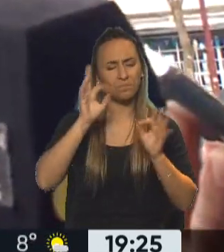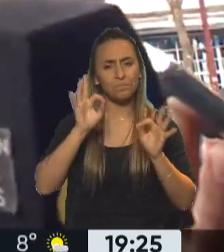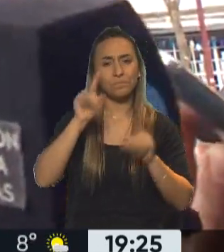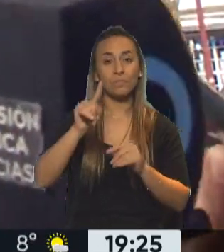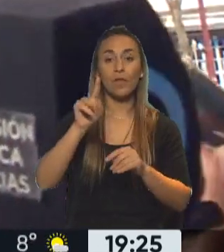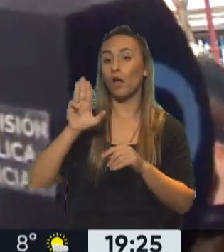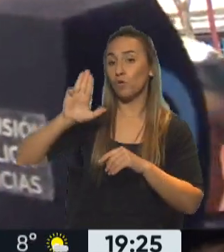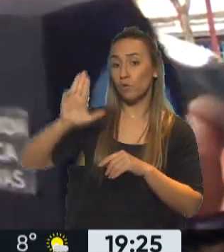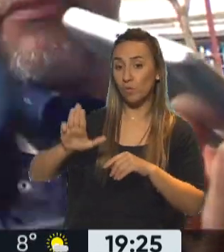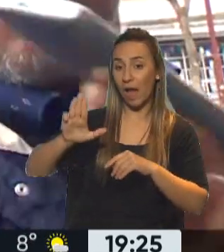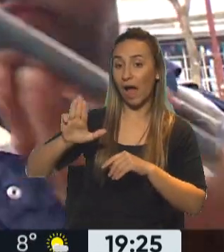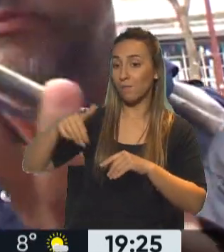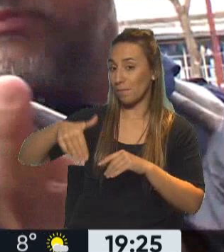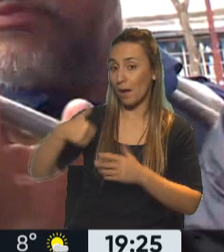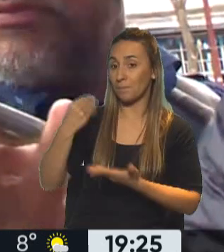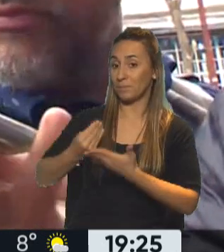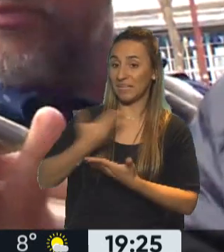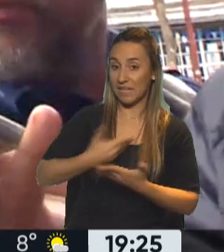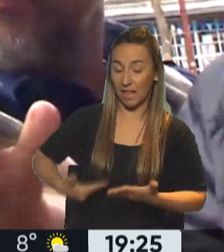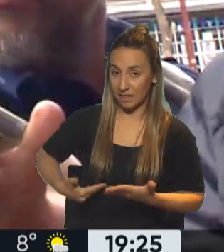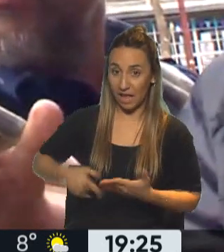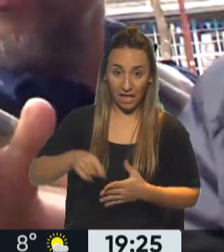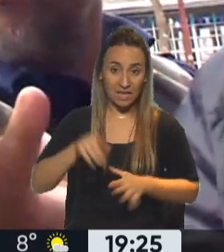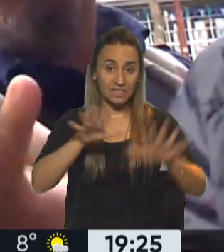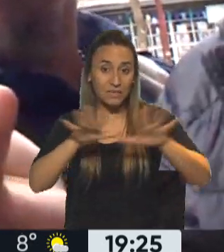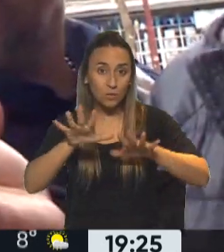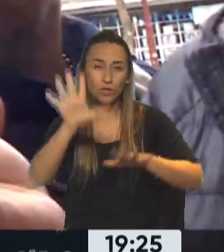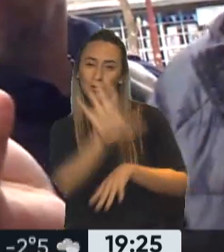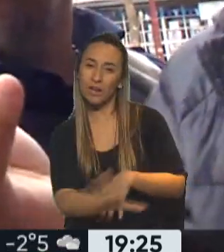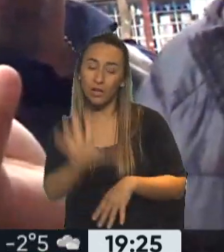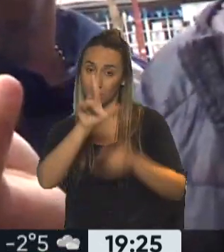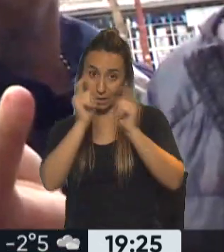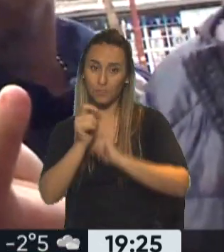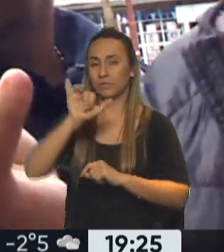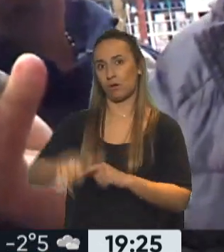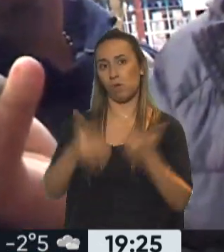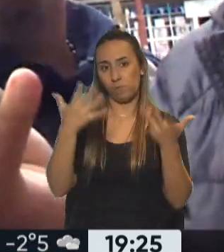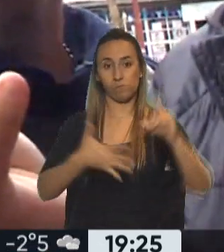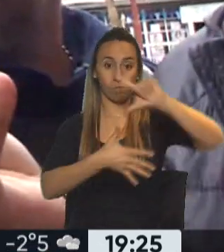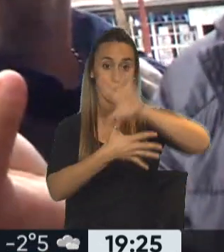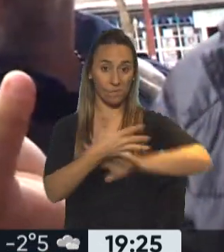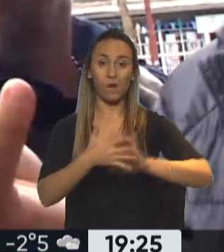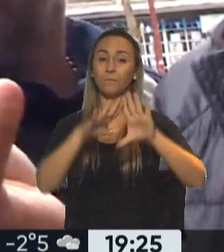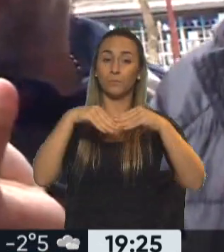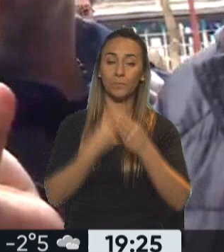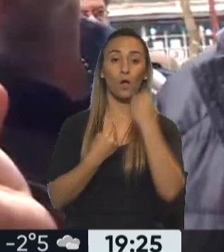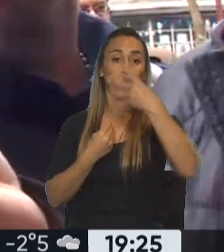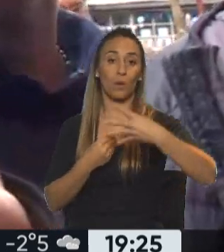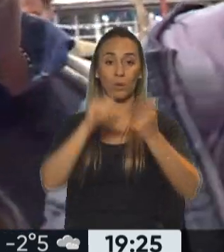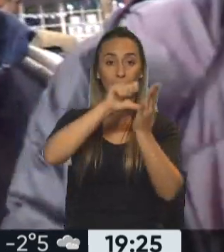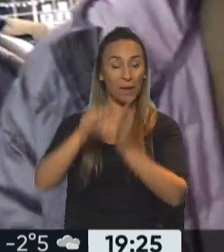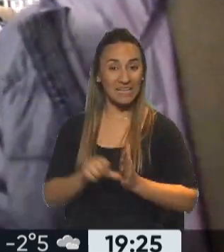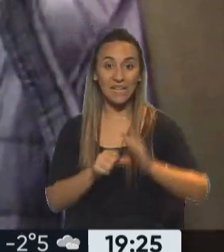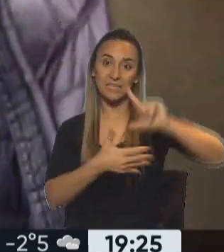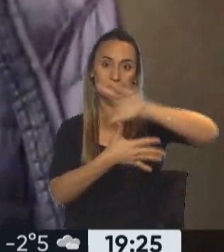Lula sea nuevamente presidente de Brasil? Por supuesto que cambia el balance geopolítico y es un hecho inédito en la historia de América Latina. Las cuatro mayores economías de